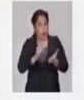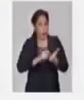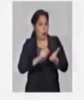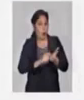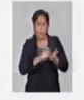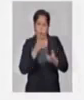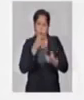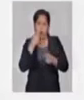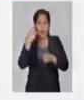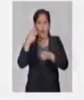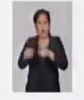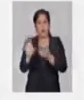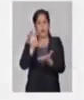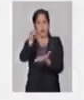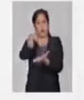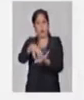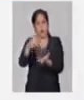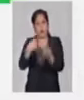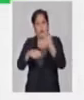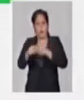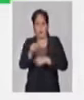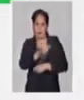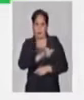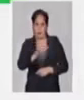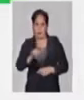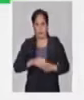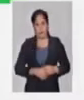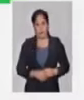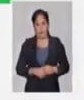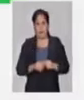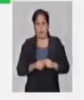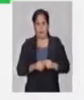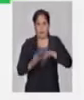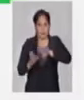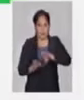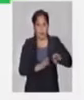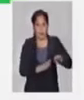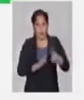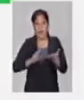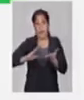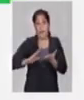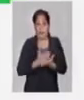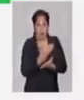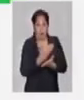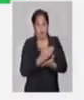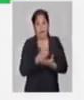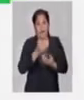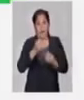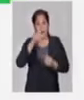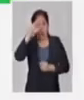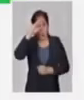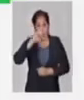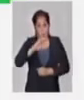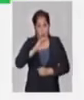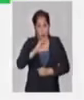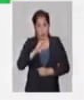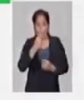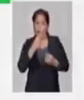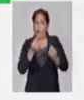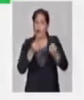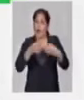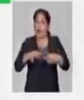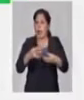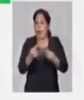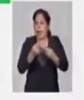bodega. Bueno, cuando hablábamos de eliminar subsidios y gratuidades indebidas, bueno, tenemos que